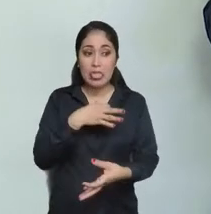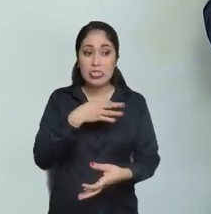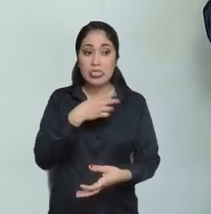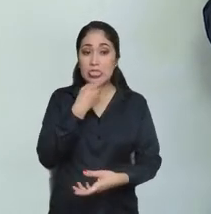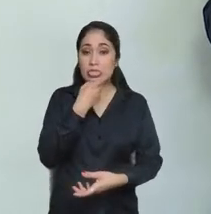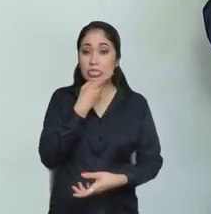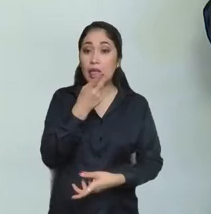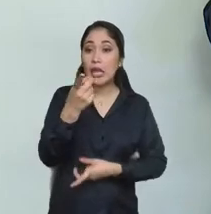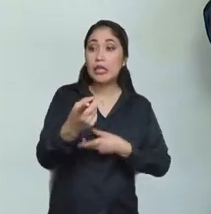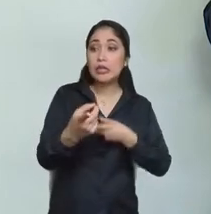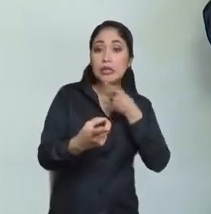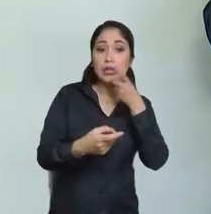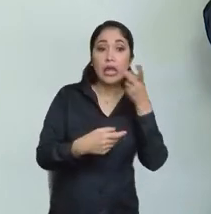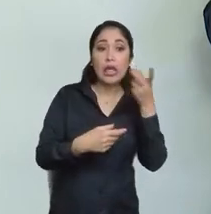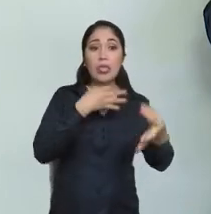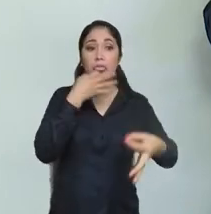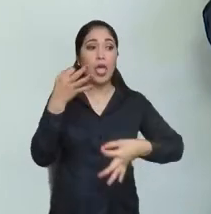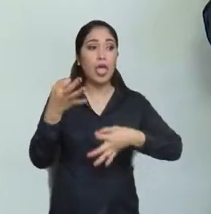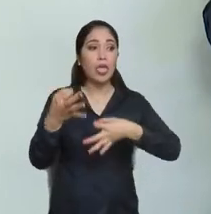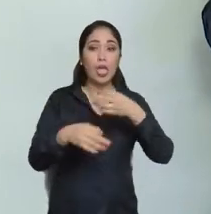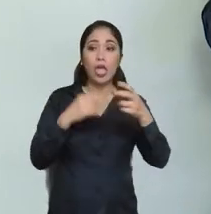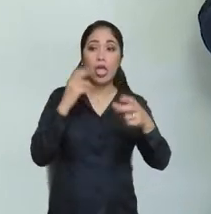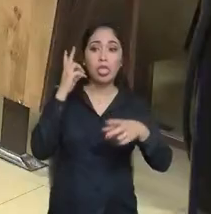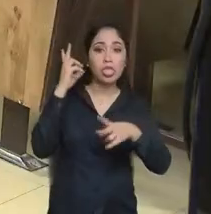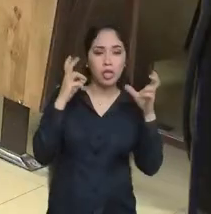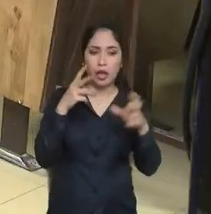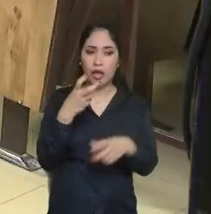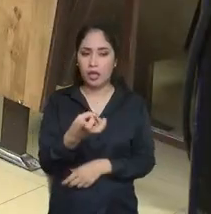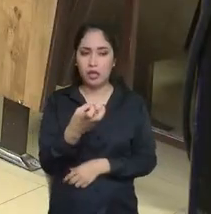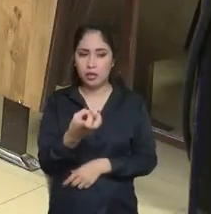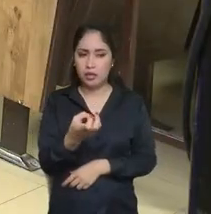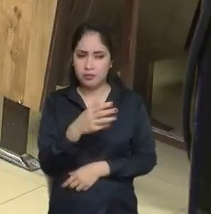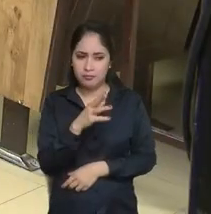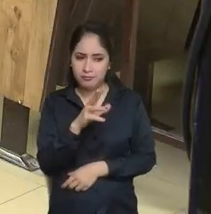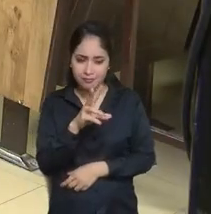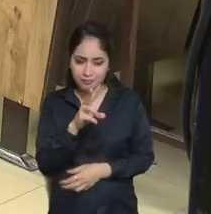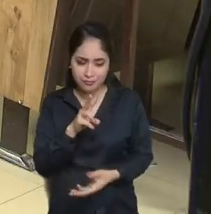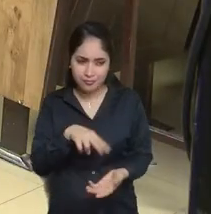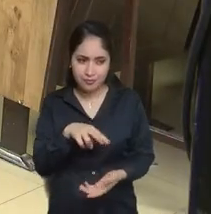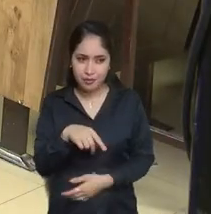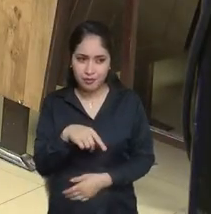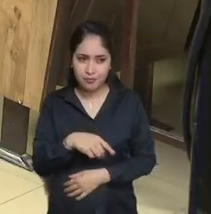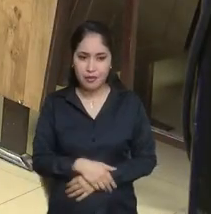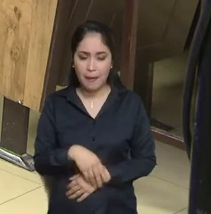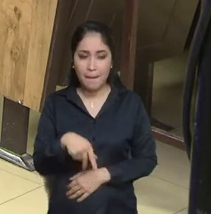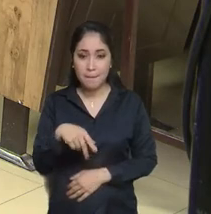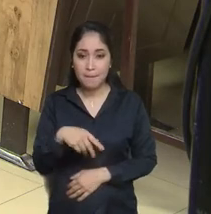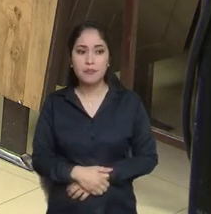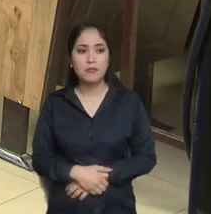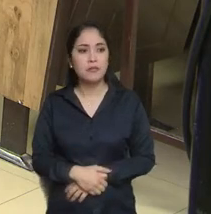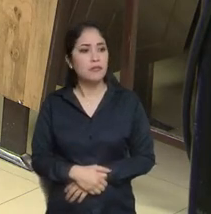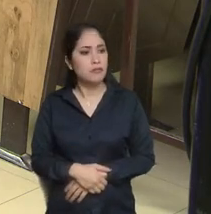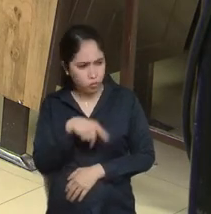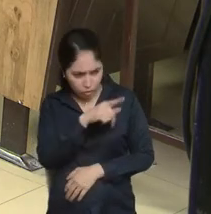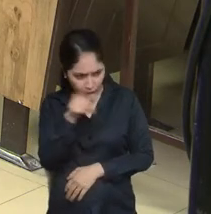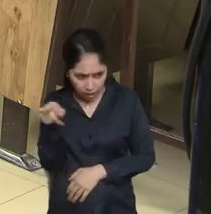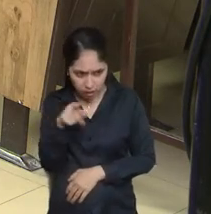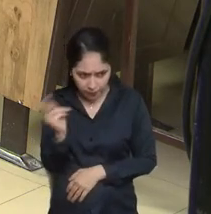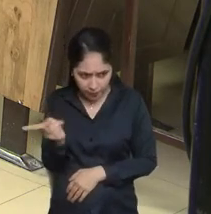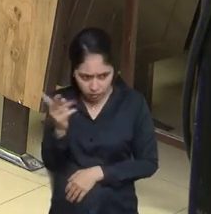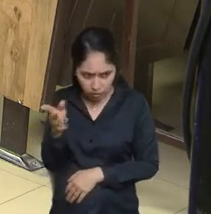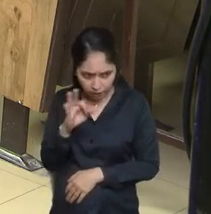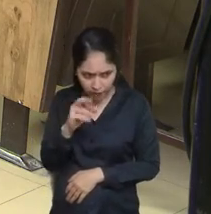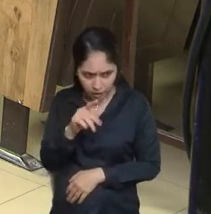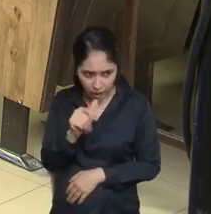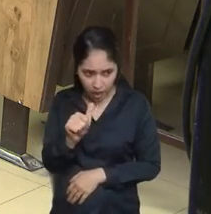Sí, pero ya le preguntó a la Fiscalía del Estado. Pregúntele. Eso es lo que vale, esa, la de la